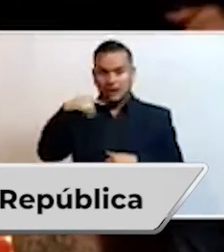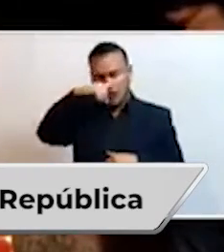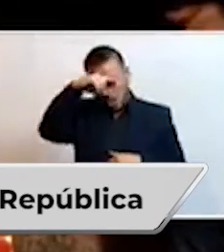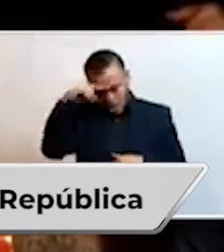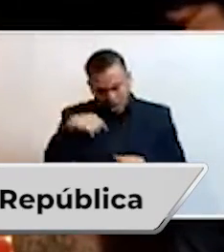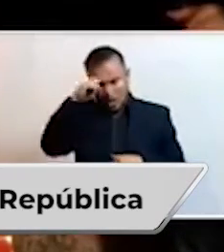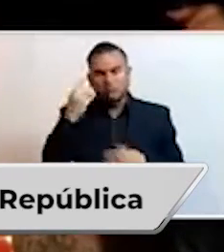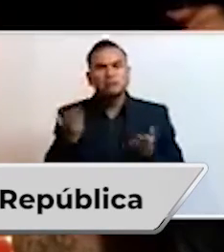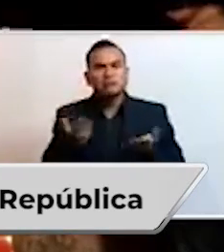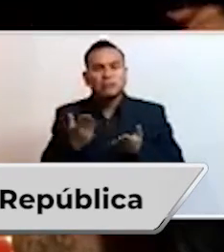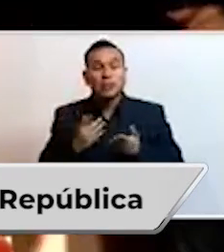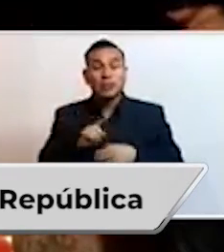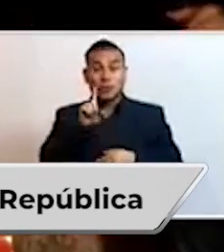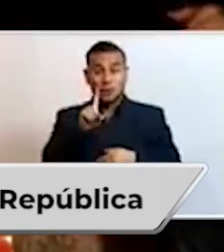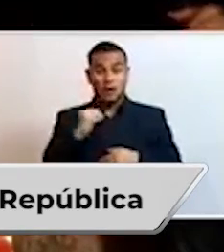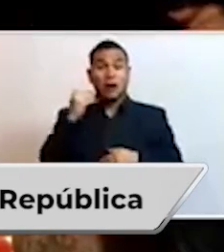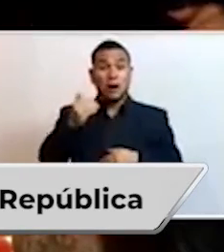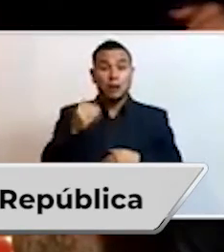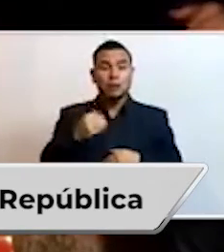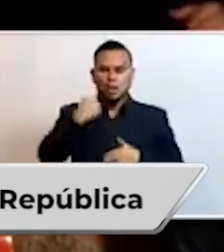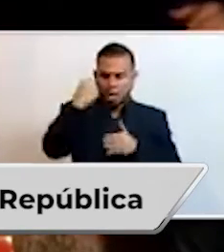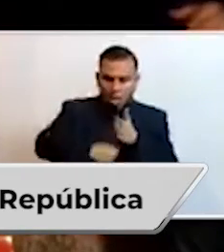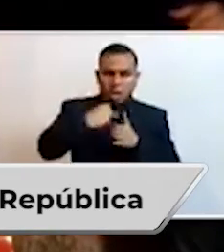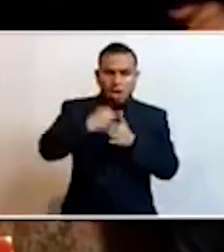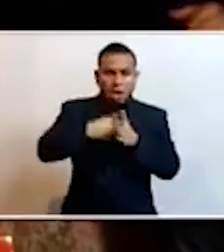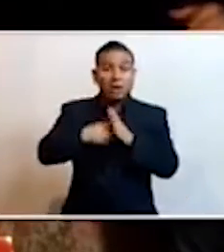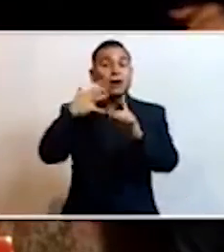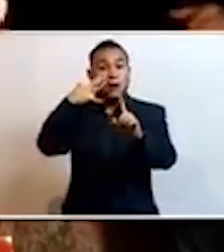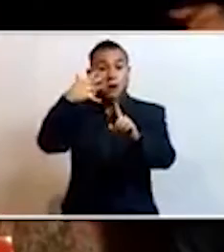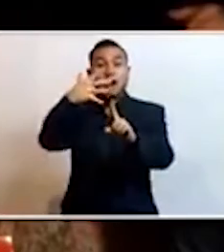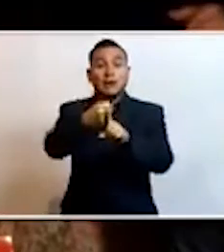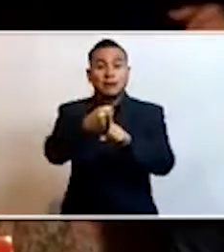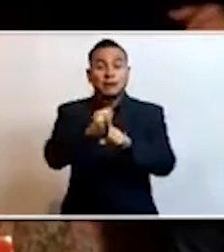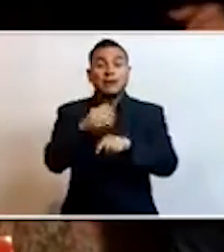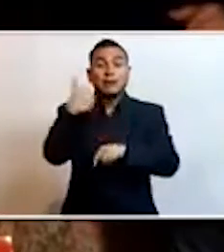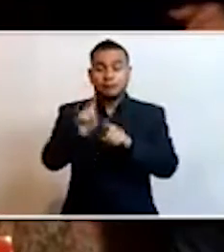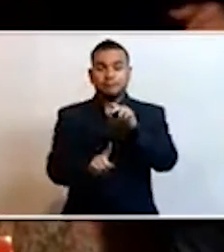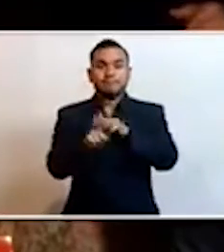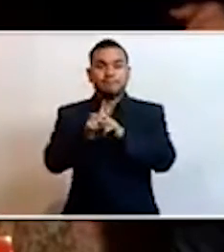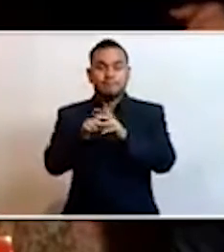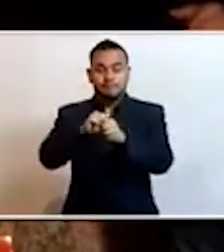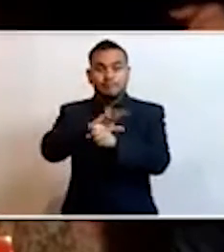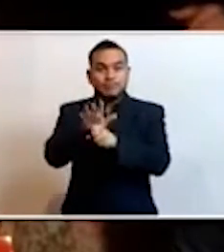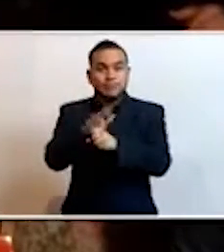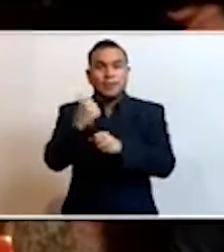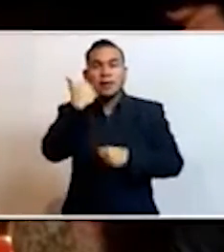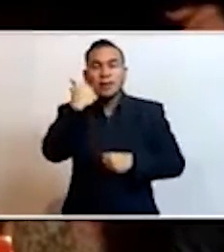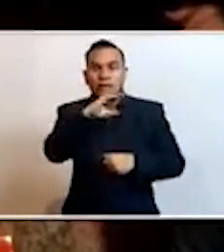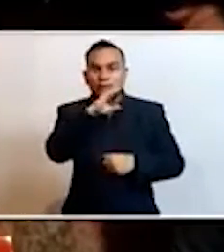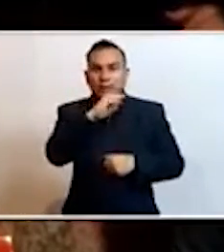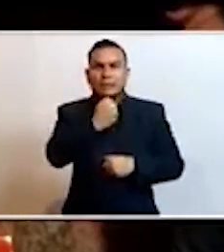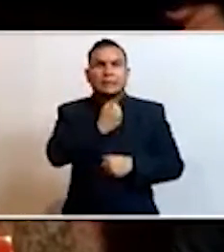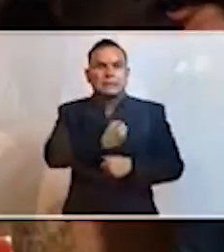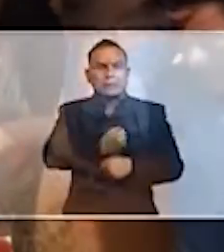llegar a un año con éxitos. Y luego vino la pandemia y nos golpeó. Y